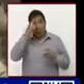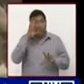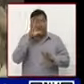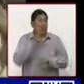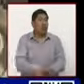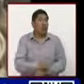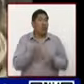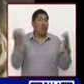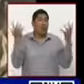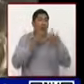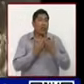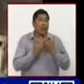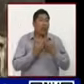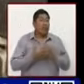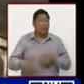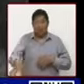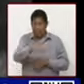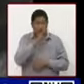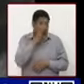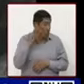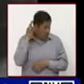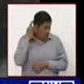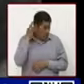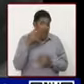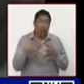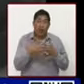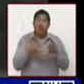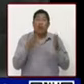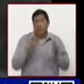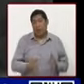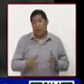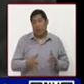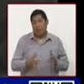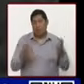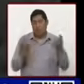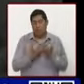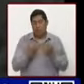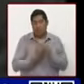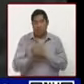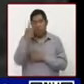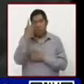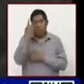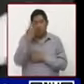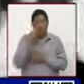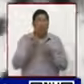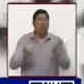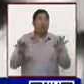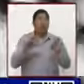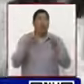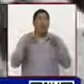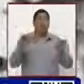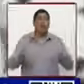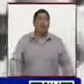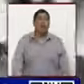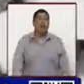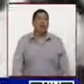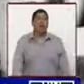costumbres se mezclaron con las de los nativos americanos, creando una versión única de la festividad.